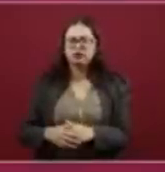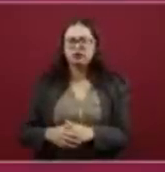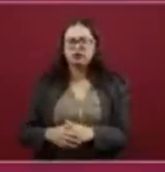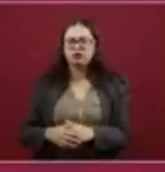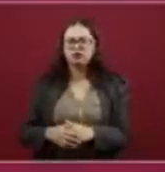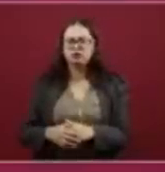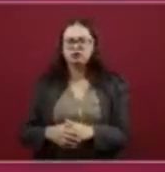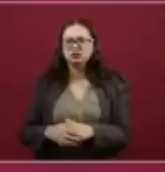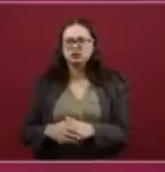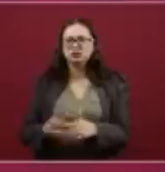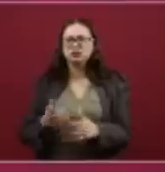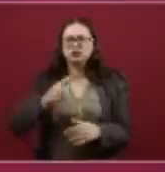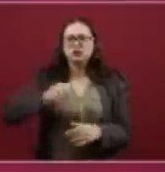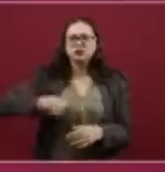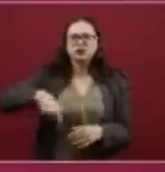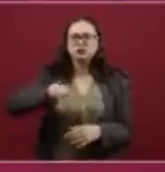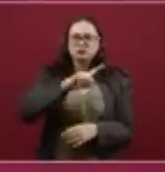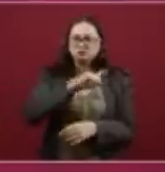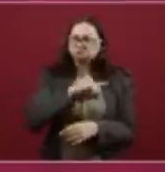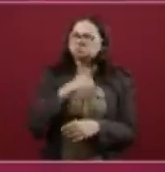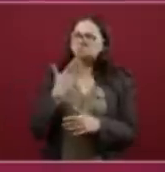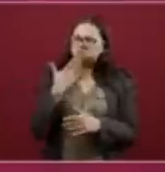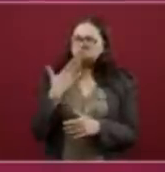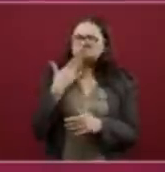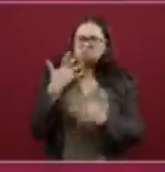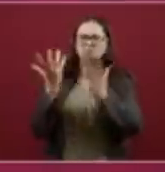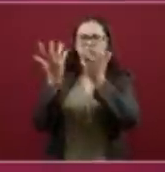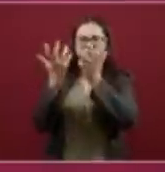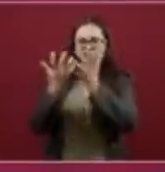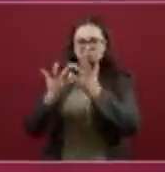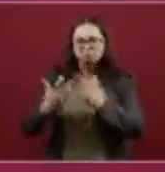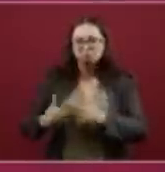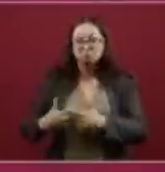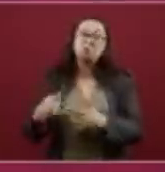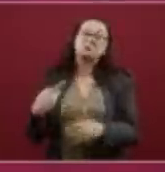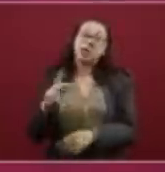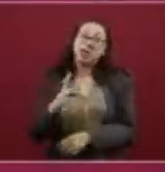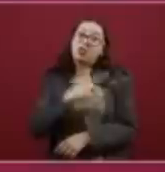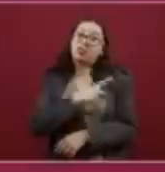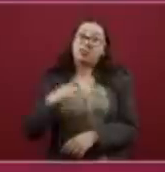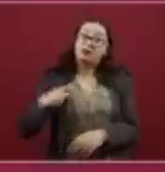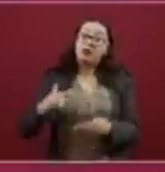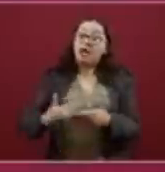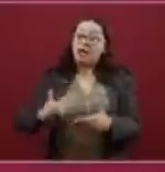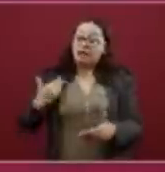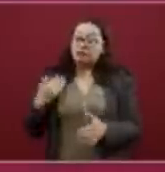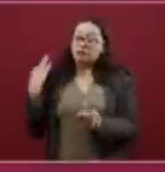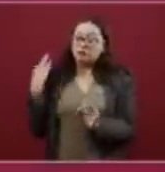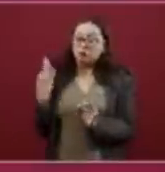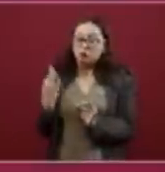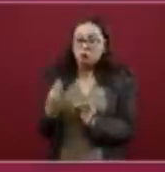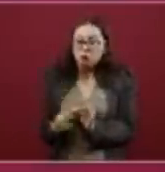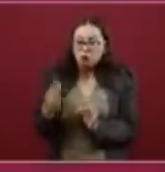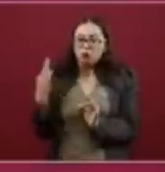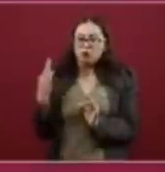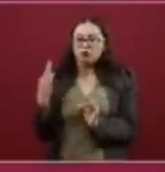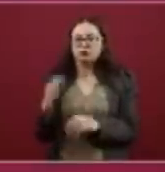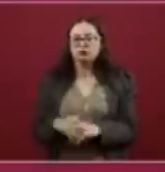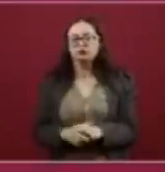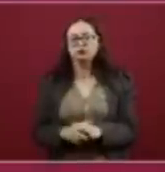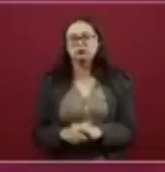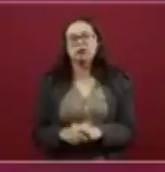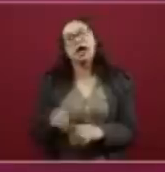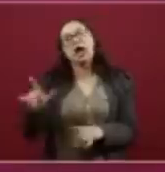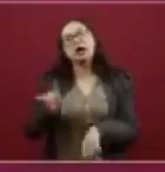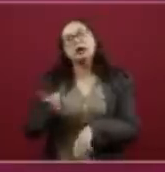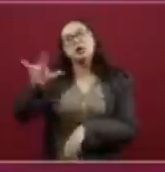hemos resuelto bien todo. Nada más que sí, hay que llegar puntual porque no es de que nos espere